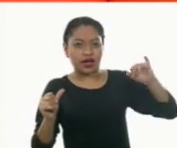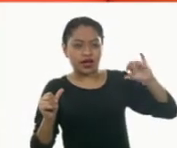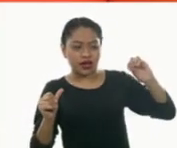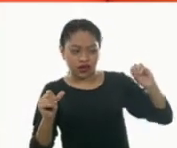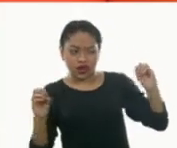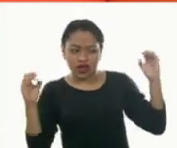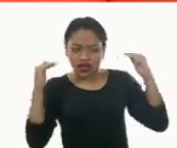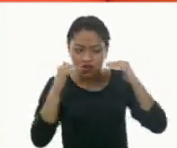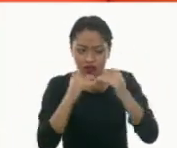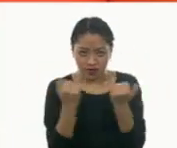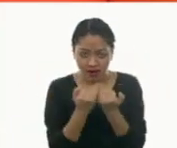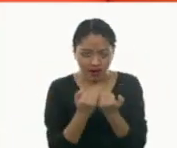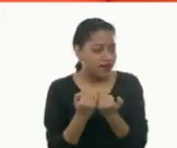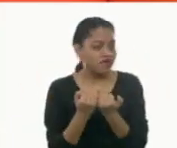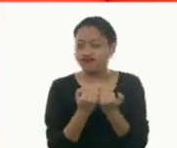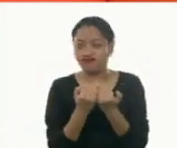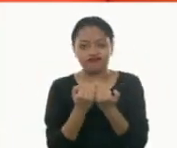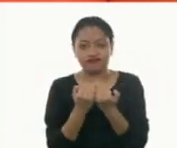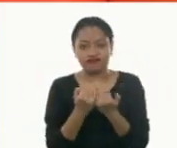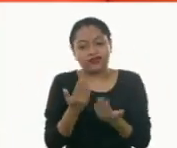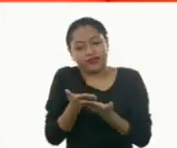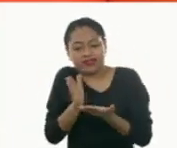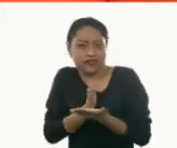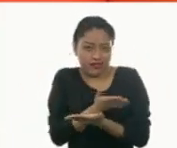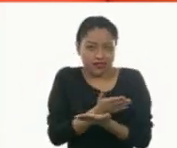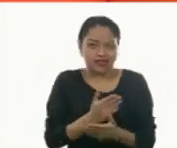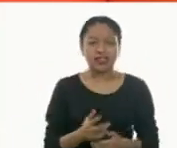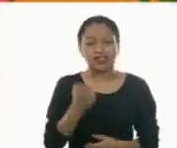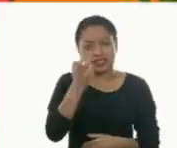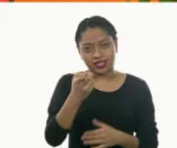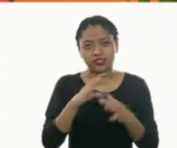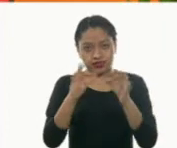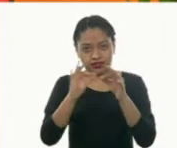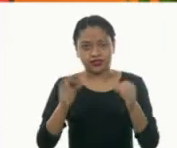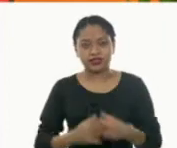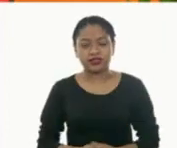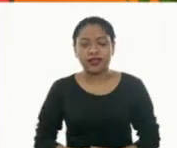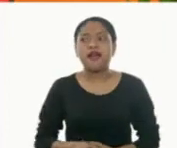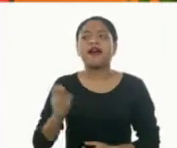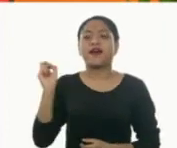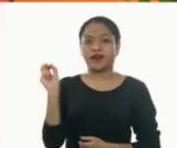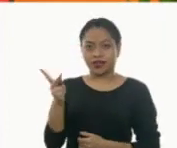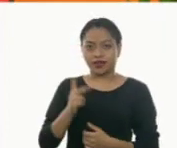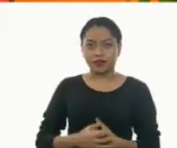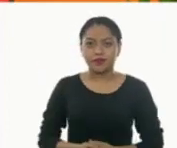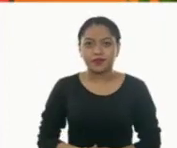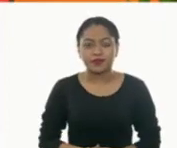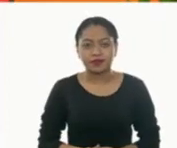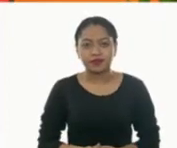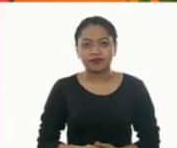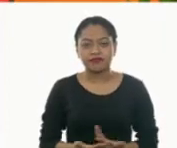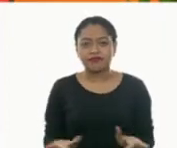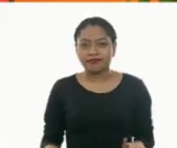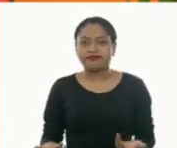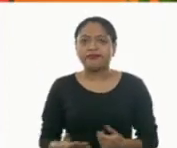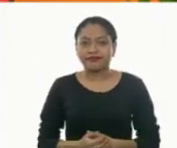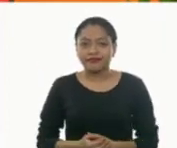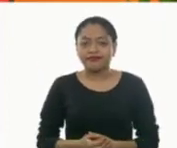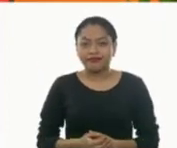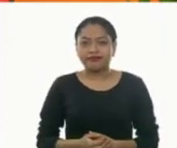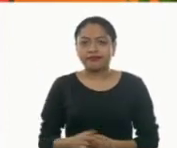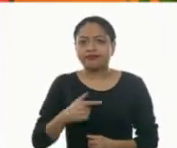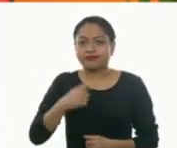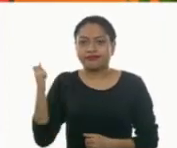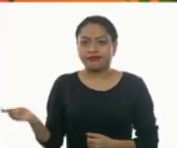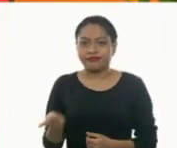es igual porque no termina igual. A eso me refiero. Ok. Oye, Tocaya, y ahora sí que como la pregunta